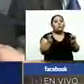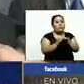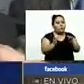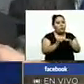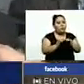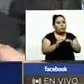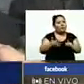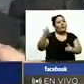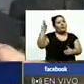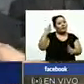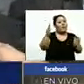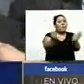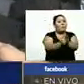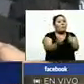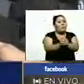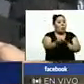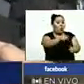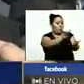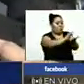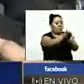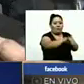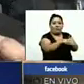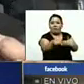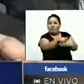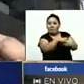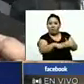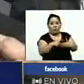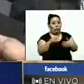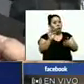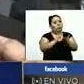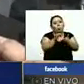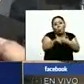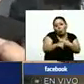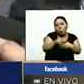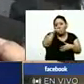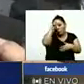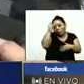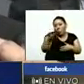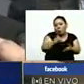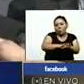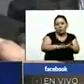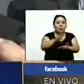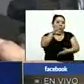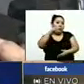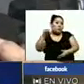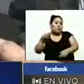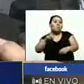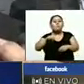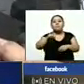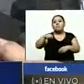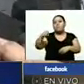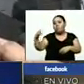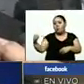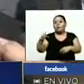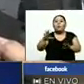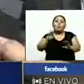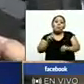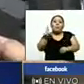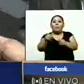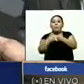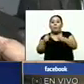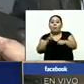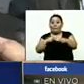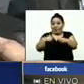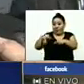problemas con otros proyectos, proyectos mucho más pequeños, de 500 mil a un millón de dólares. Y este proyecto es cerca de